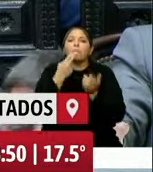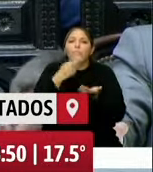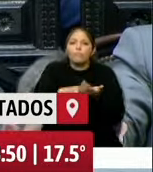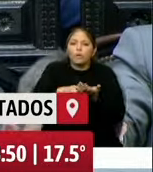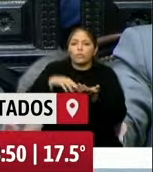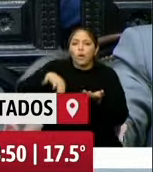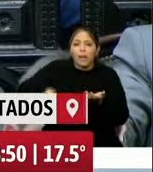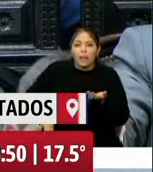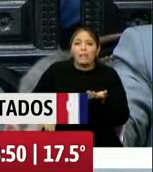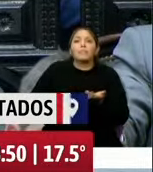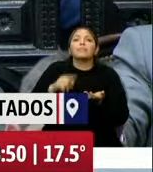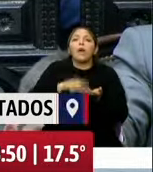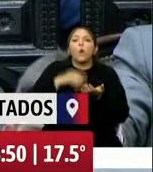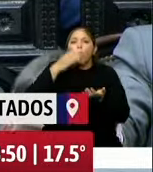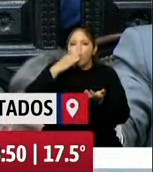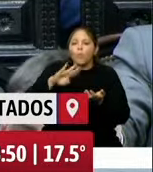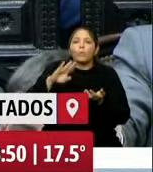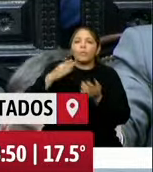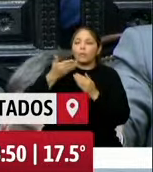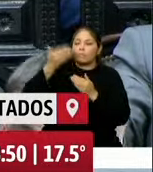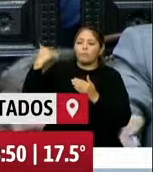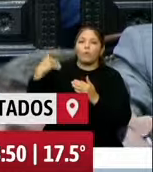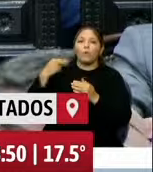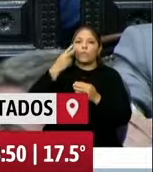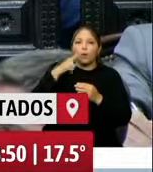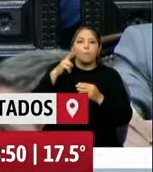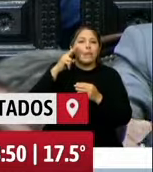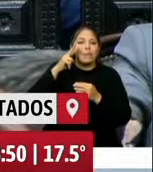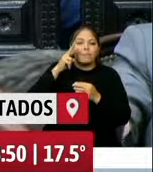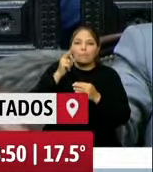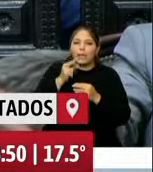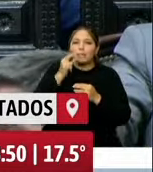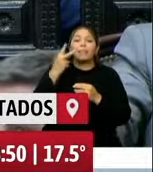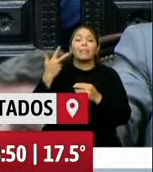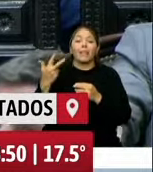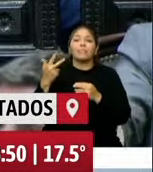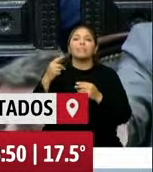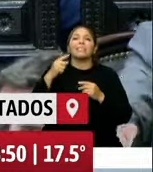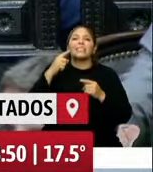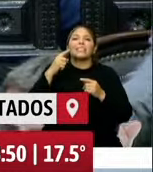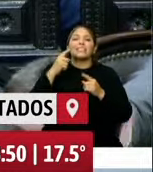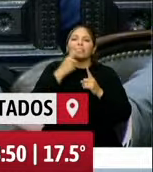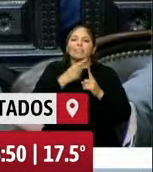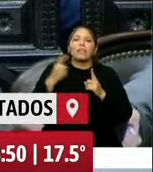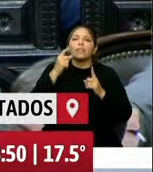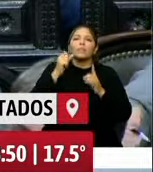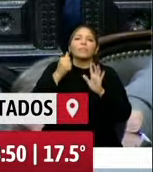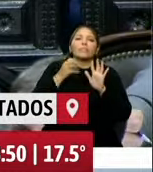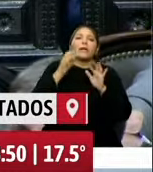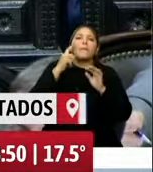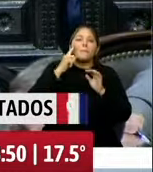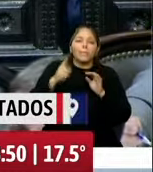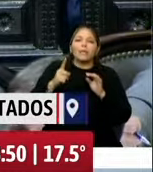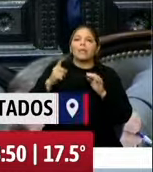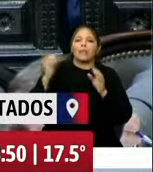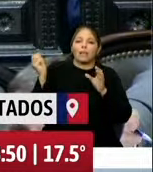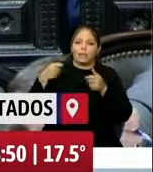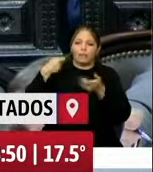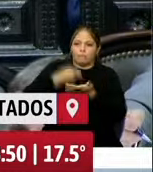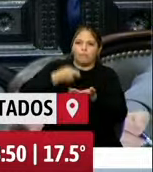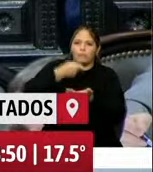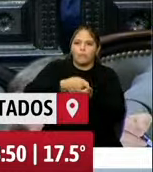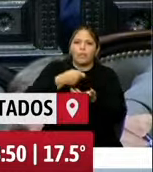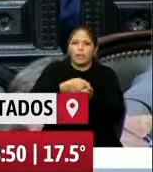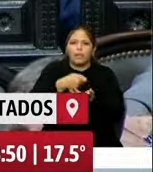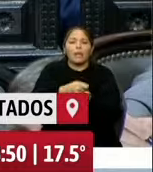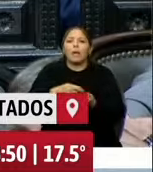lo del de lo que busca no no eh No parecía lógico se lo marcaban en la campaña y él hacía malabares para explicarlo que se fuera